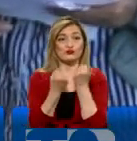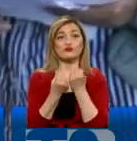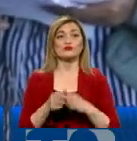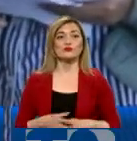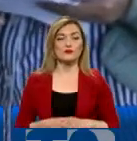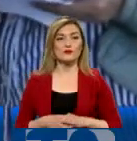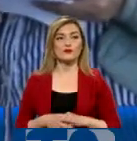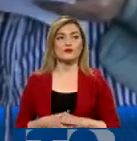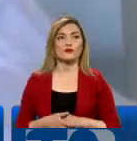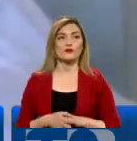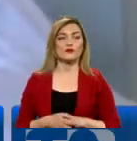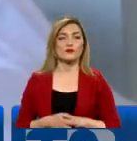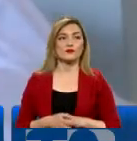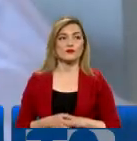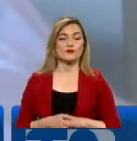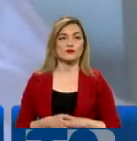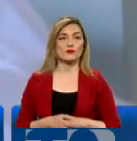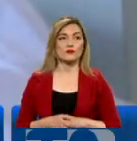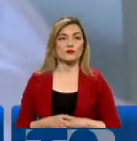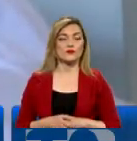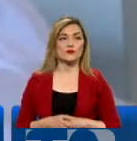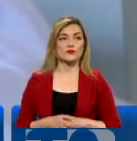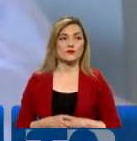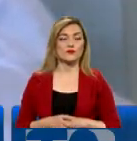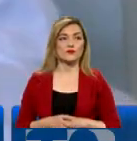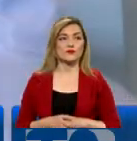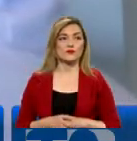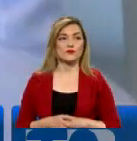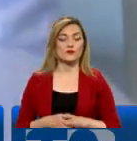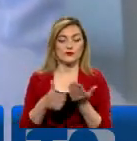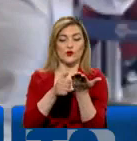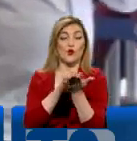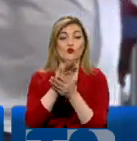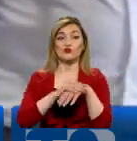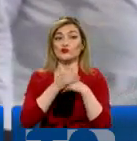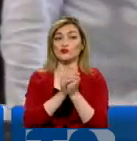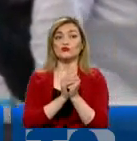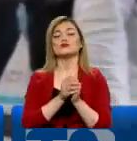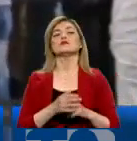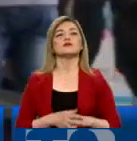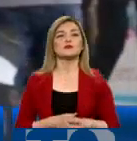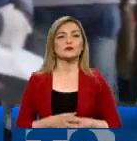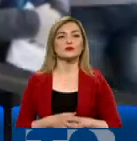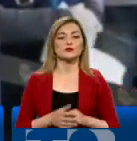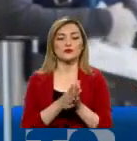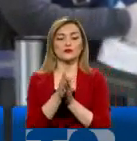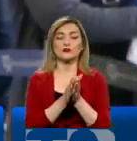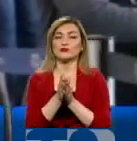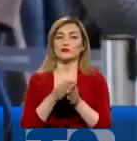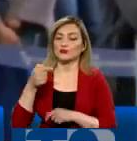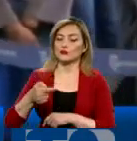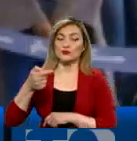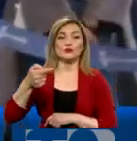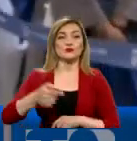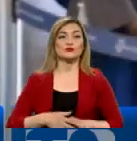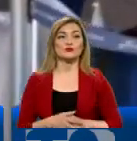piso con las señalizaciones adecuadas para eso. Y tenemos también gel antibacterial para que constantemente nos estemos desinfectando las manos. Y